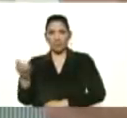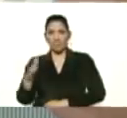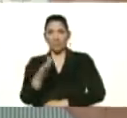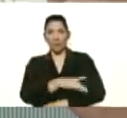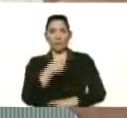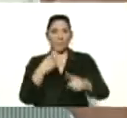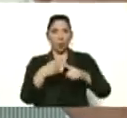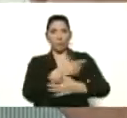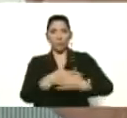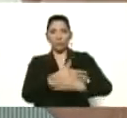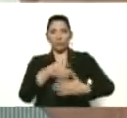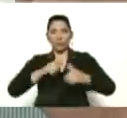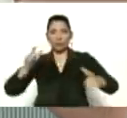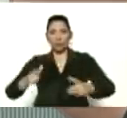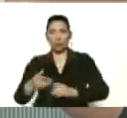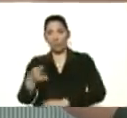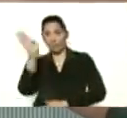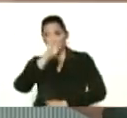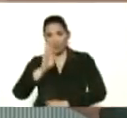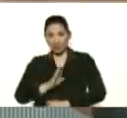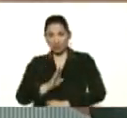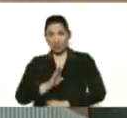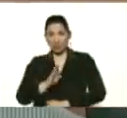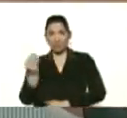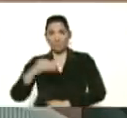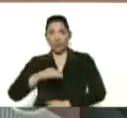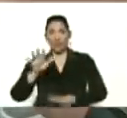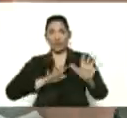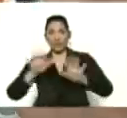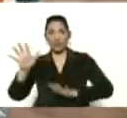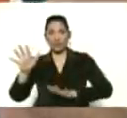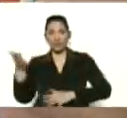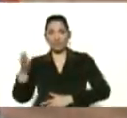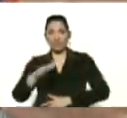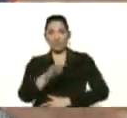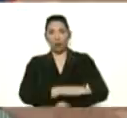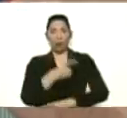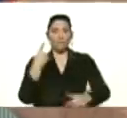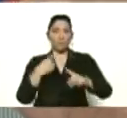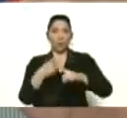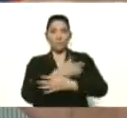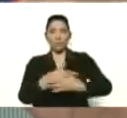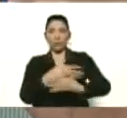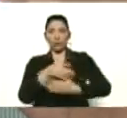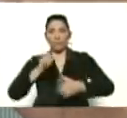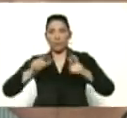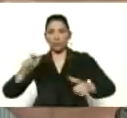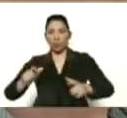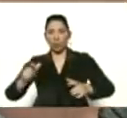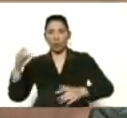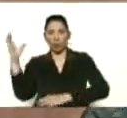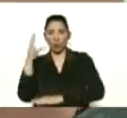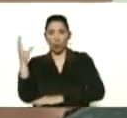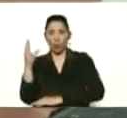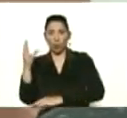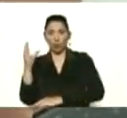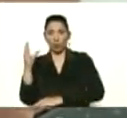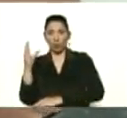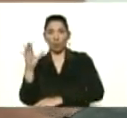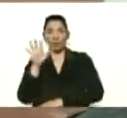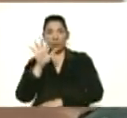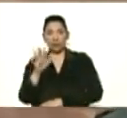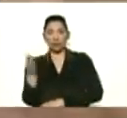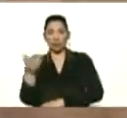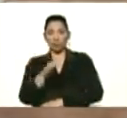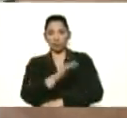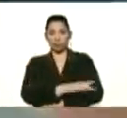millón de habitantes, Brasil, con más de 15 fallecidos por millón de habitantes, Colombia, con 5